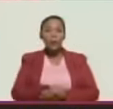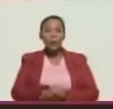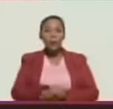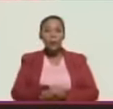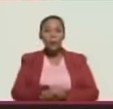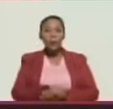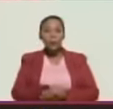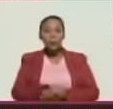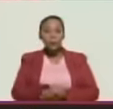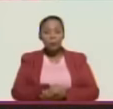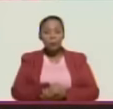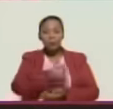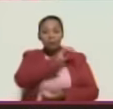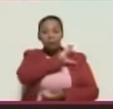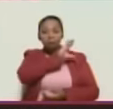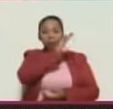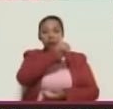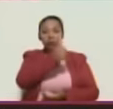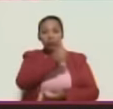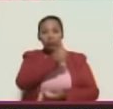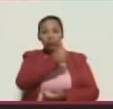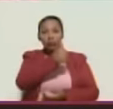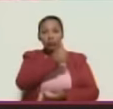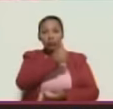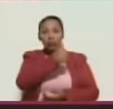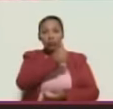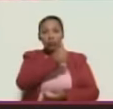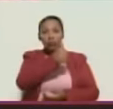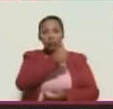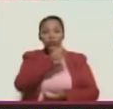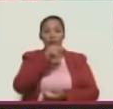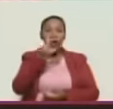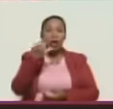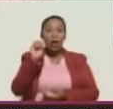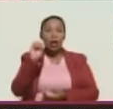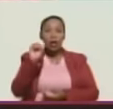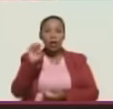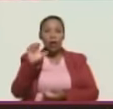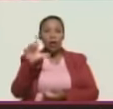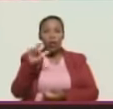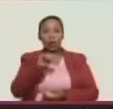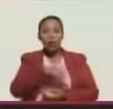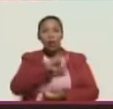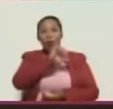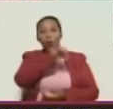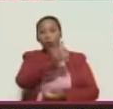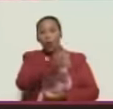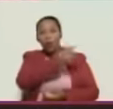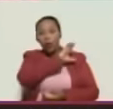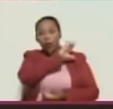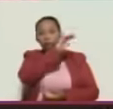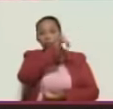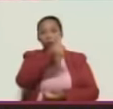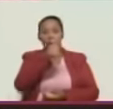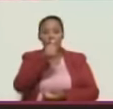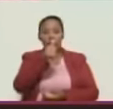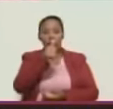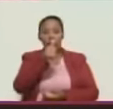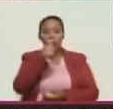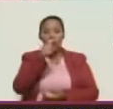Fabio rector Lionel pca rector Conrado Pérez